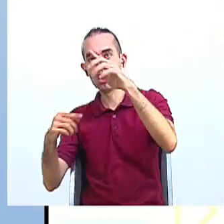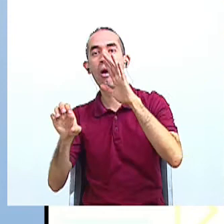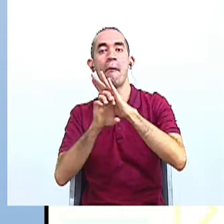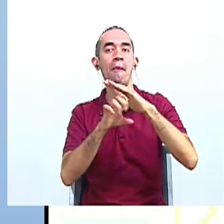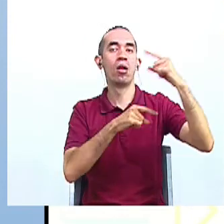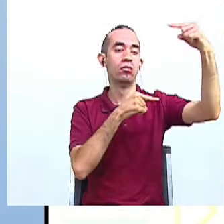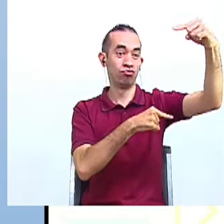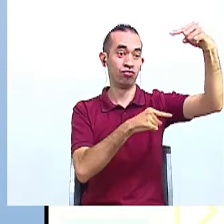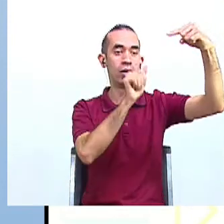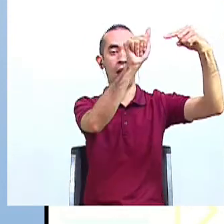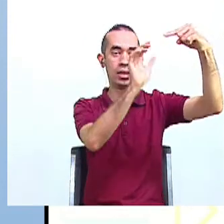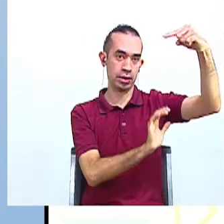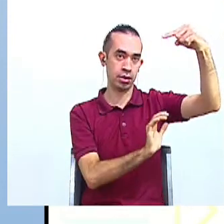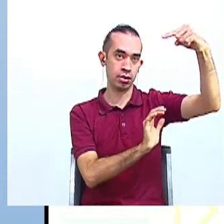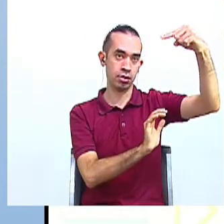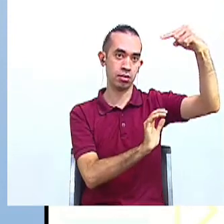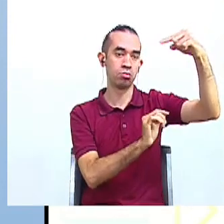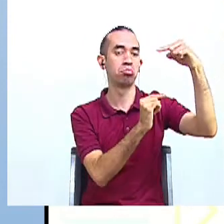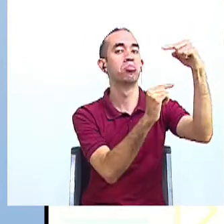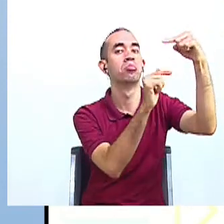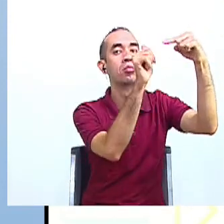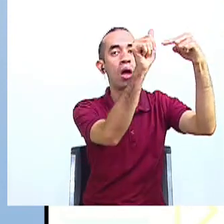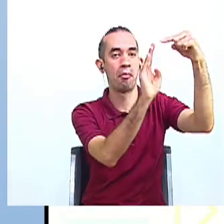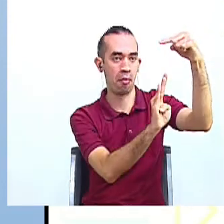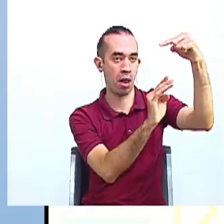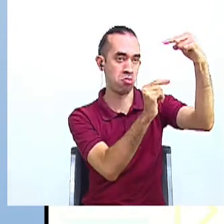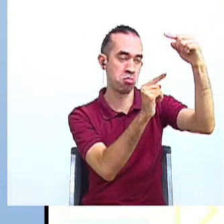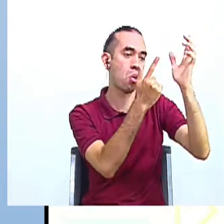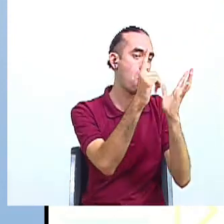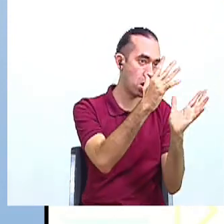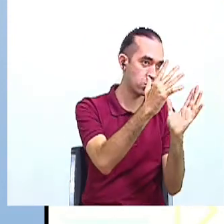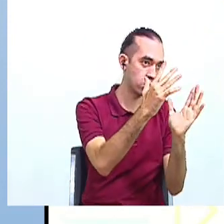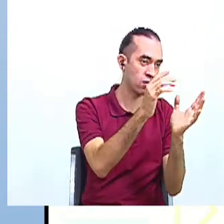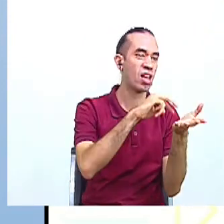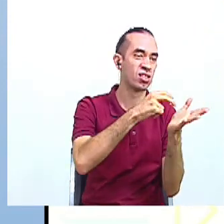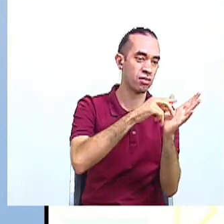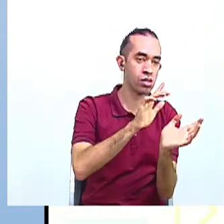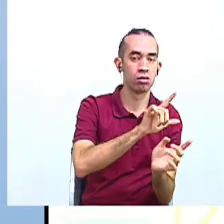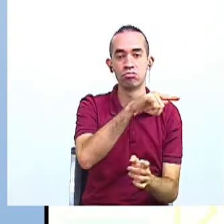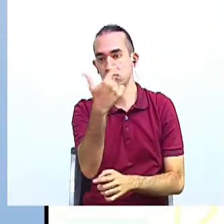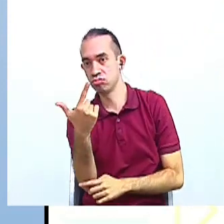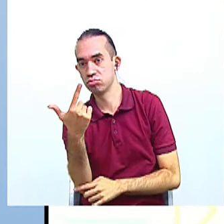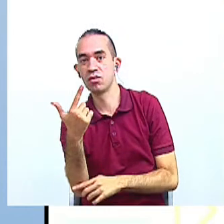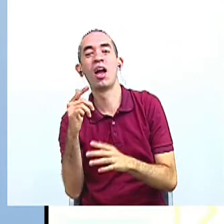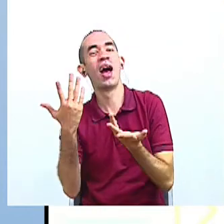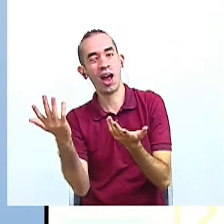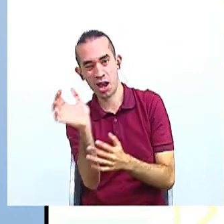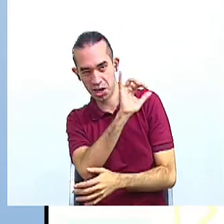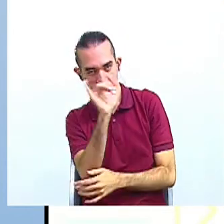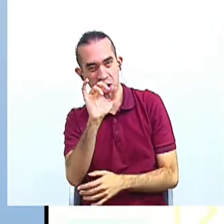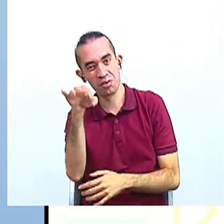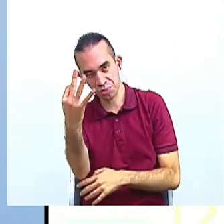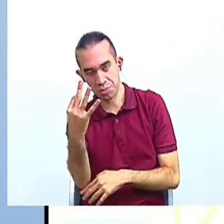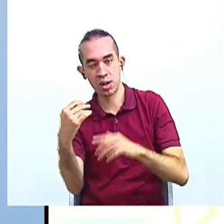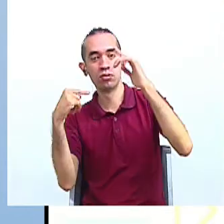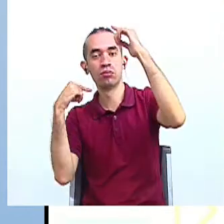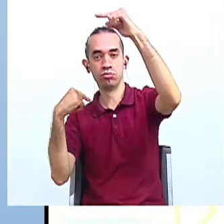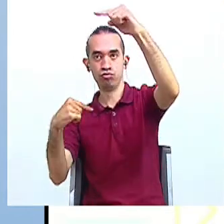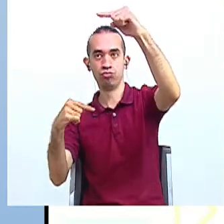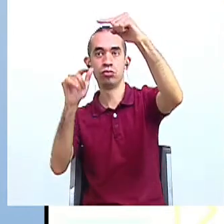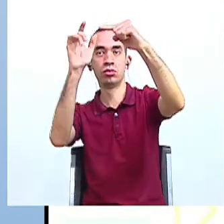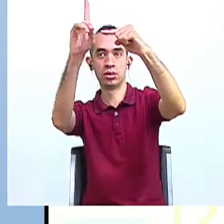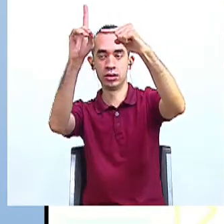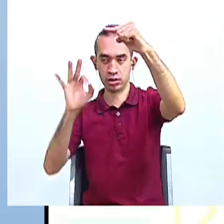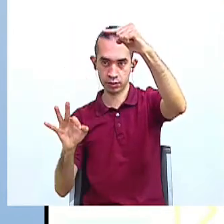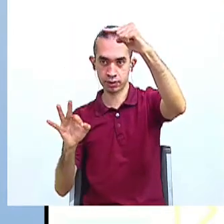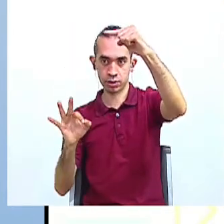AC lo comparamos con AB. Entonces, al otro lado, claro, si seguimos el orden sería